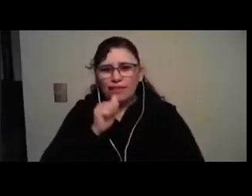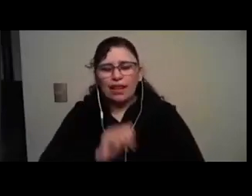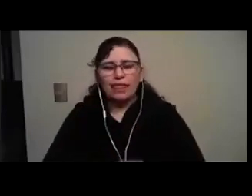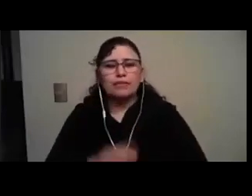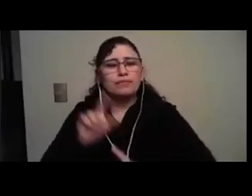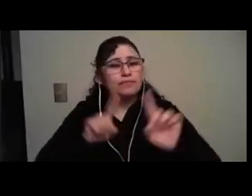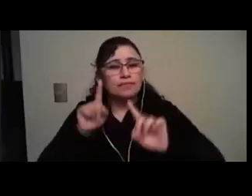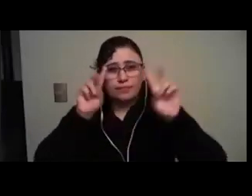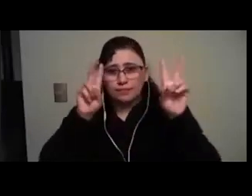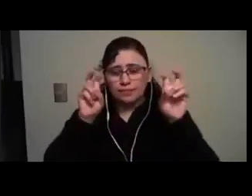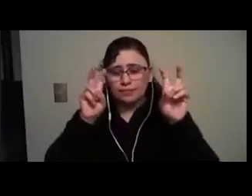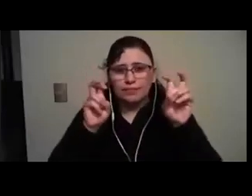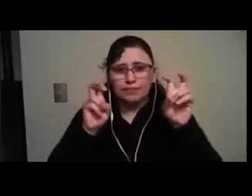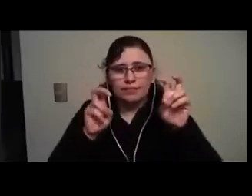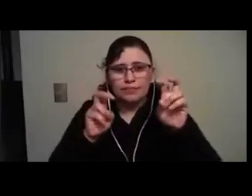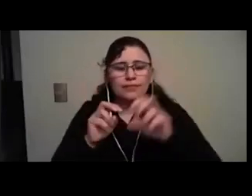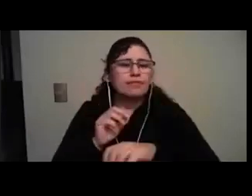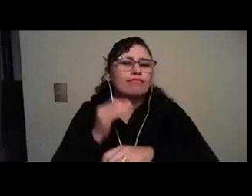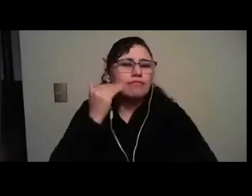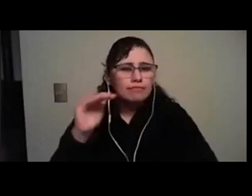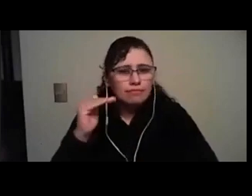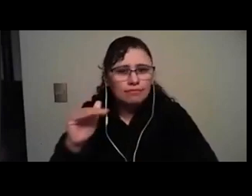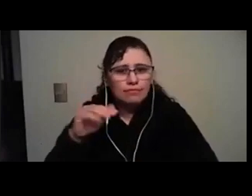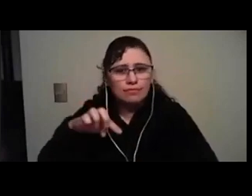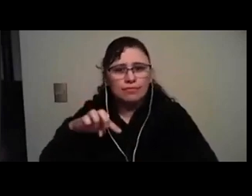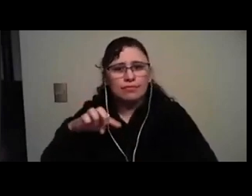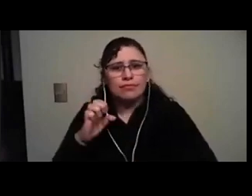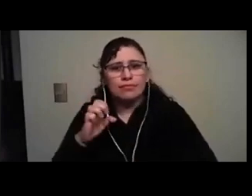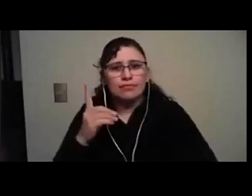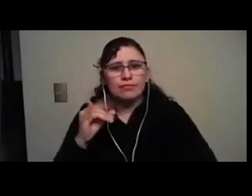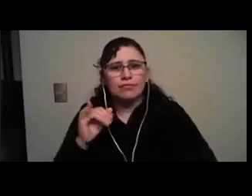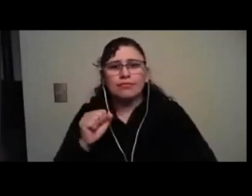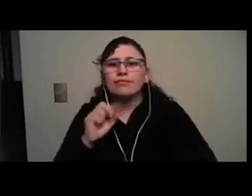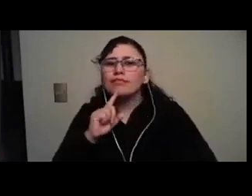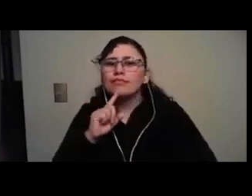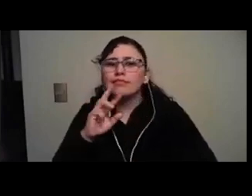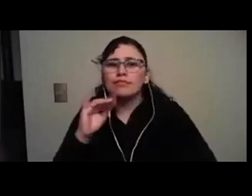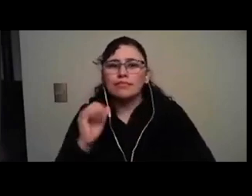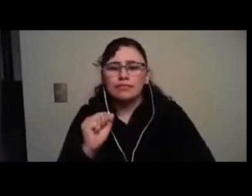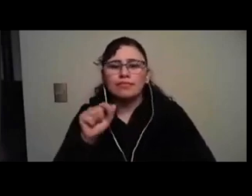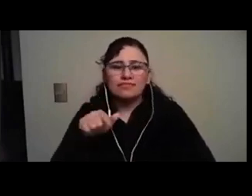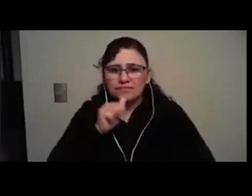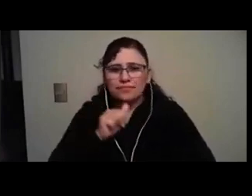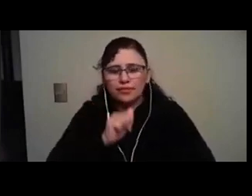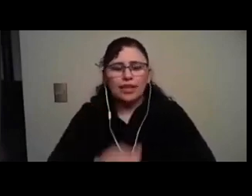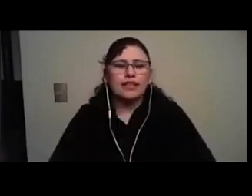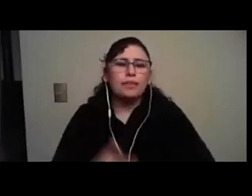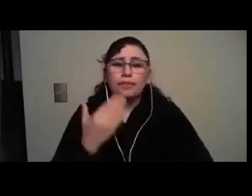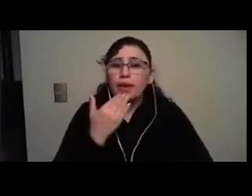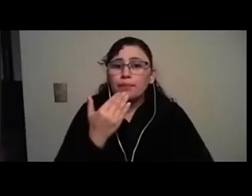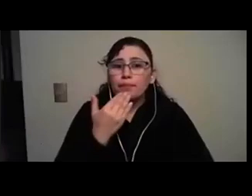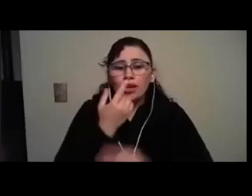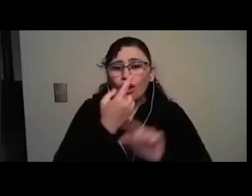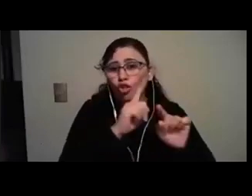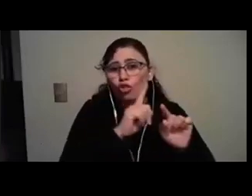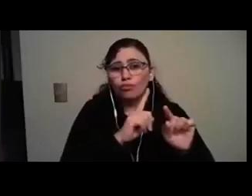básicamente de pediatría, ya que se agregó dentro de esta asignatura, y una gran familia que se